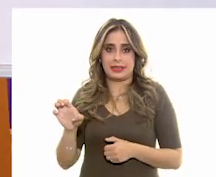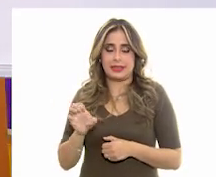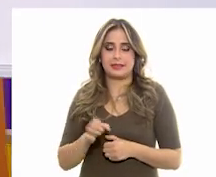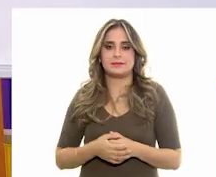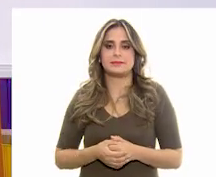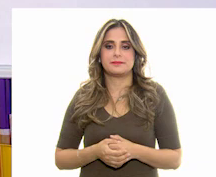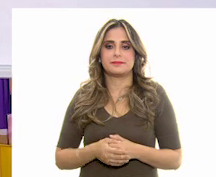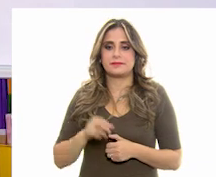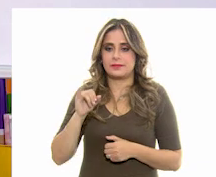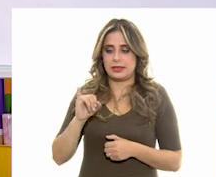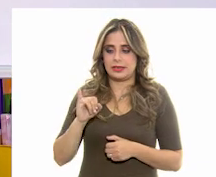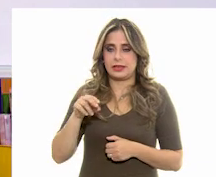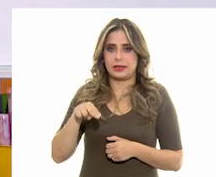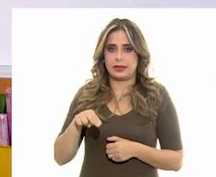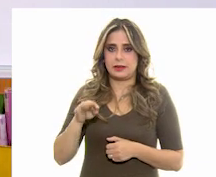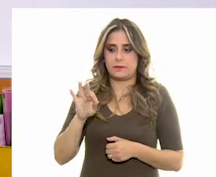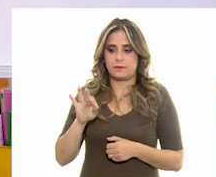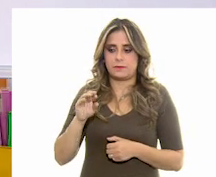Infografías.